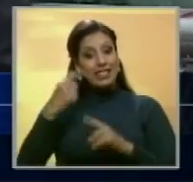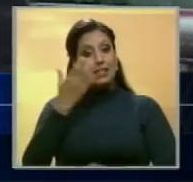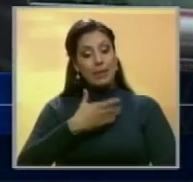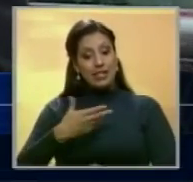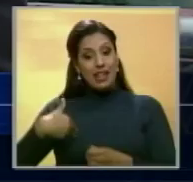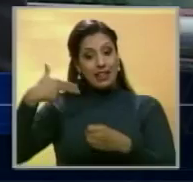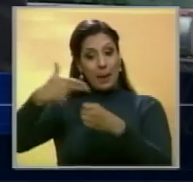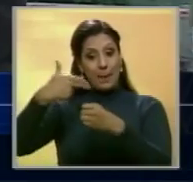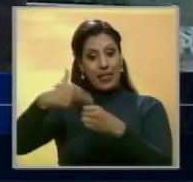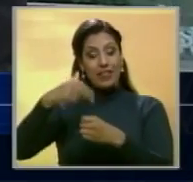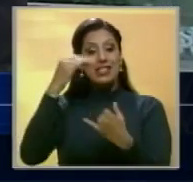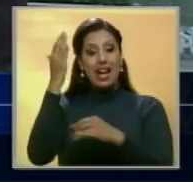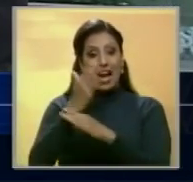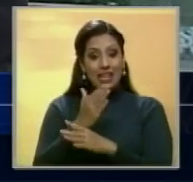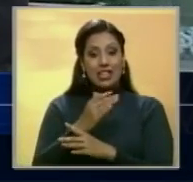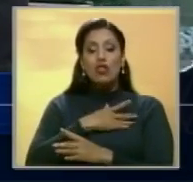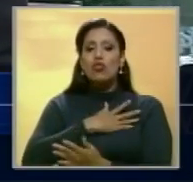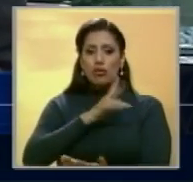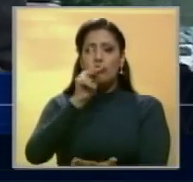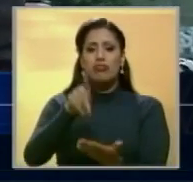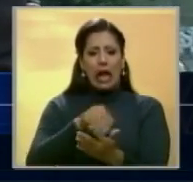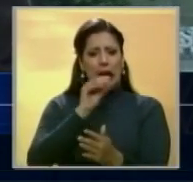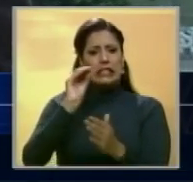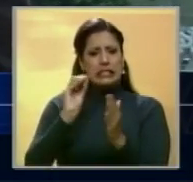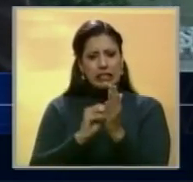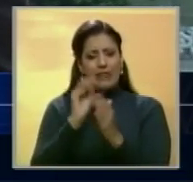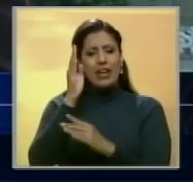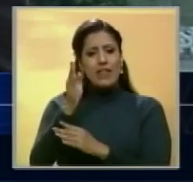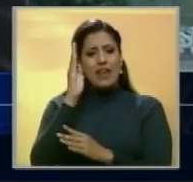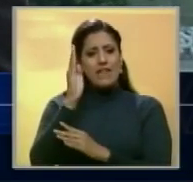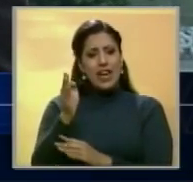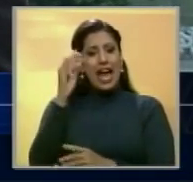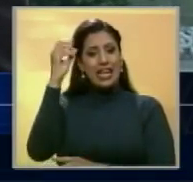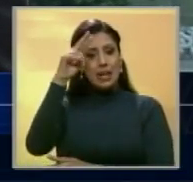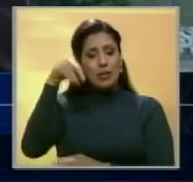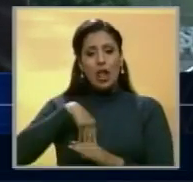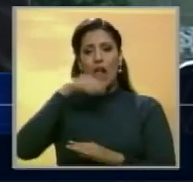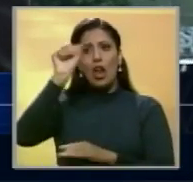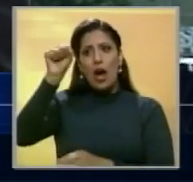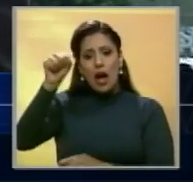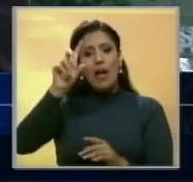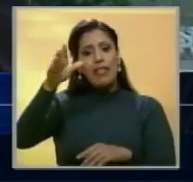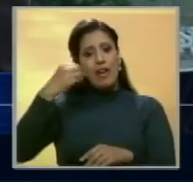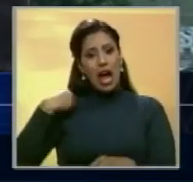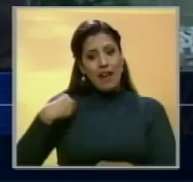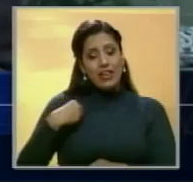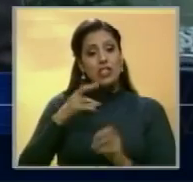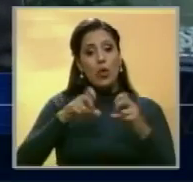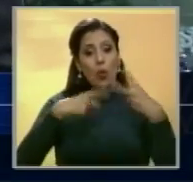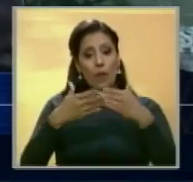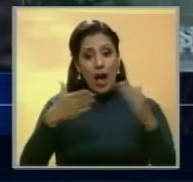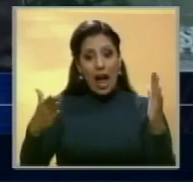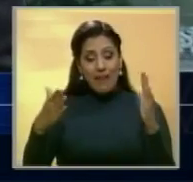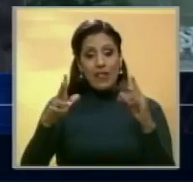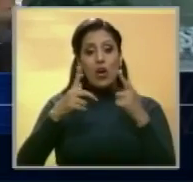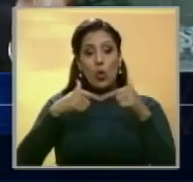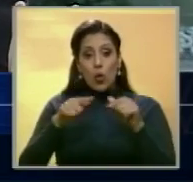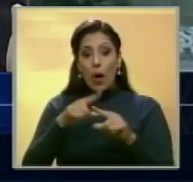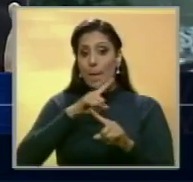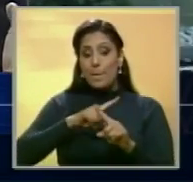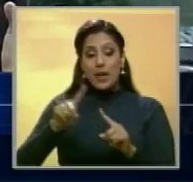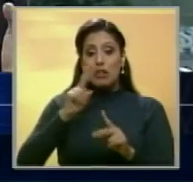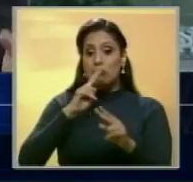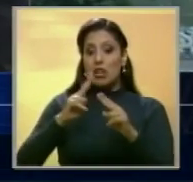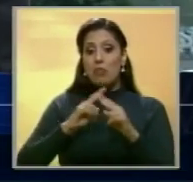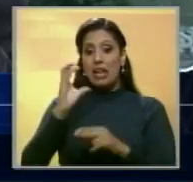PDVSA, Wenceslao Madail, afirmó que asistió en varias oportunidades al seno de la Asamblea Nacional para solicitar la reapertura de este caso sin